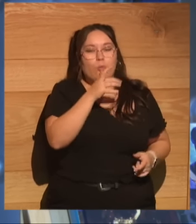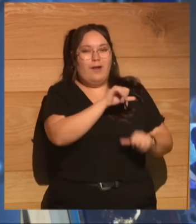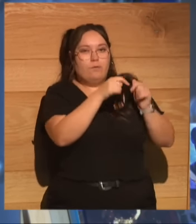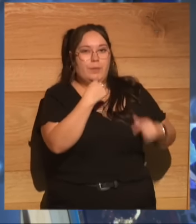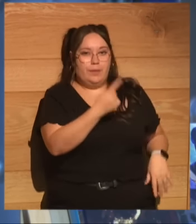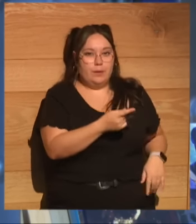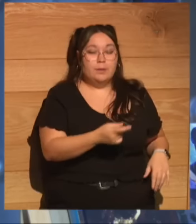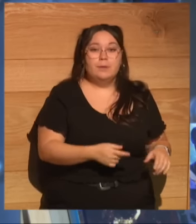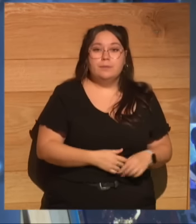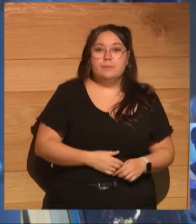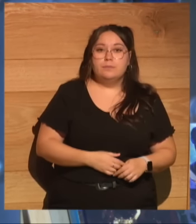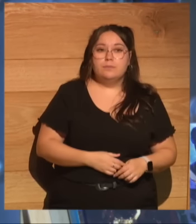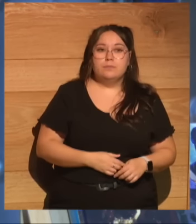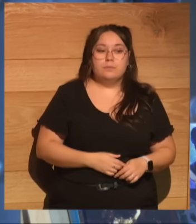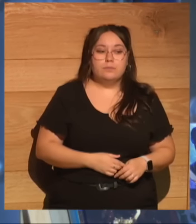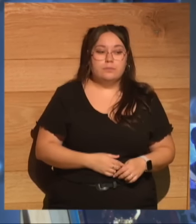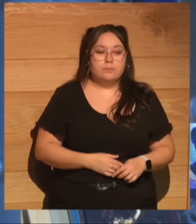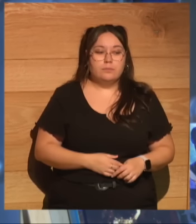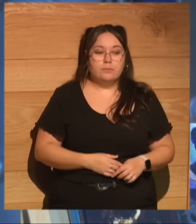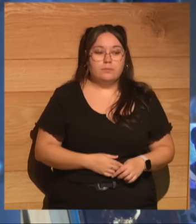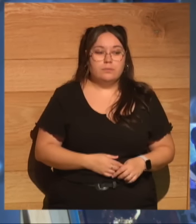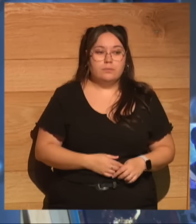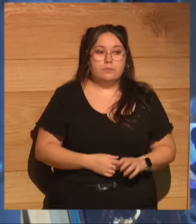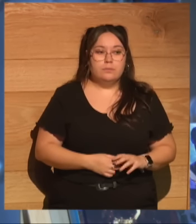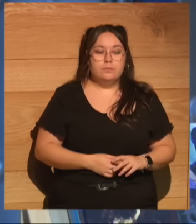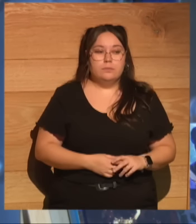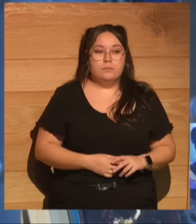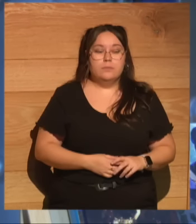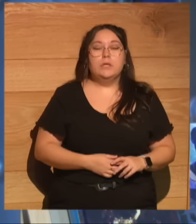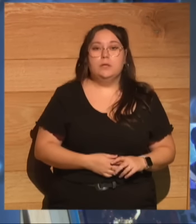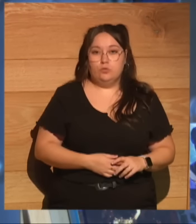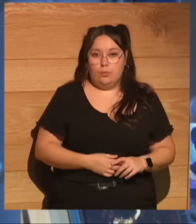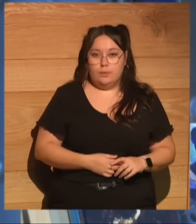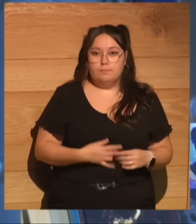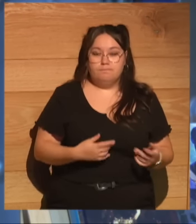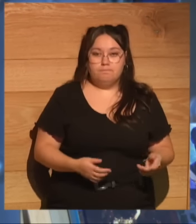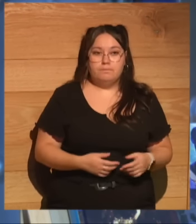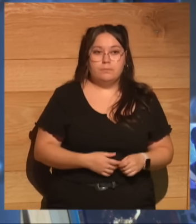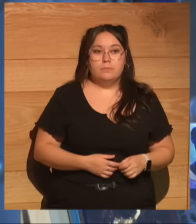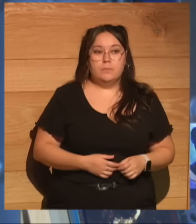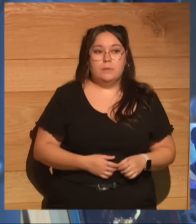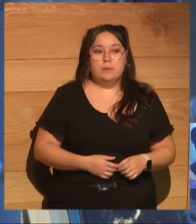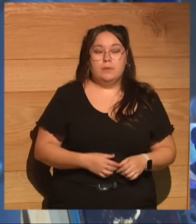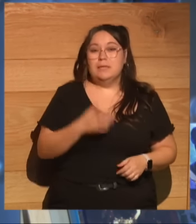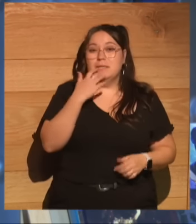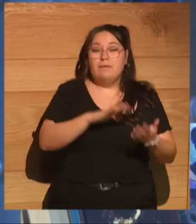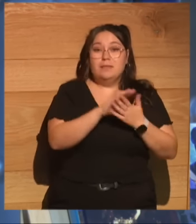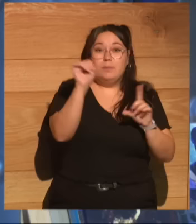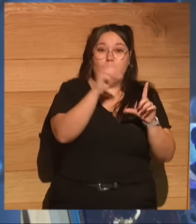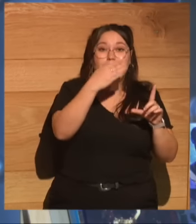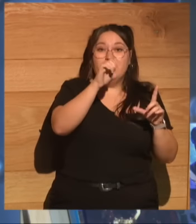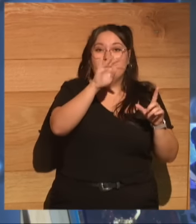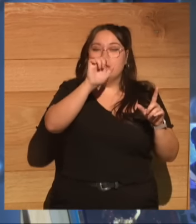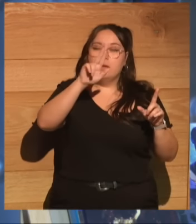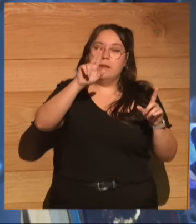queda demasiado bien hablando de Pee Wee Herman. Y uno no queda demasiado bien hablando de Beetlejuice, aunque si entras en una